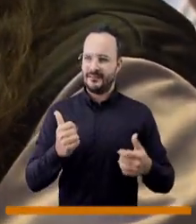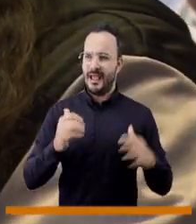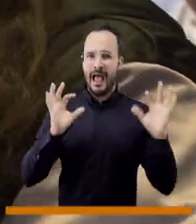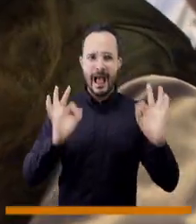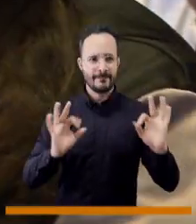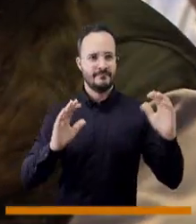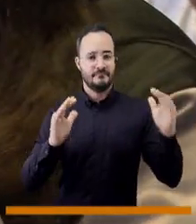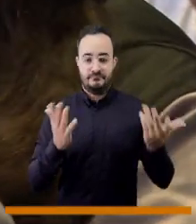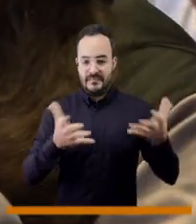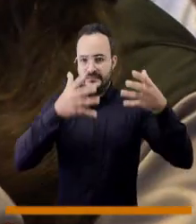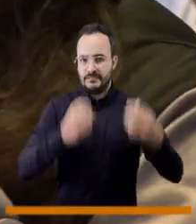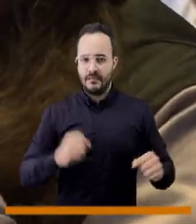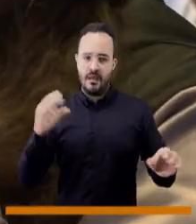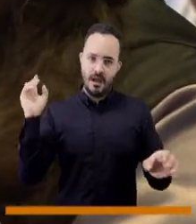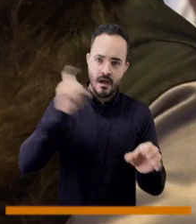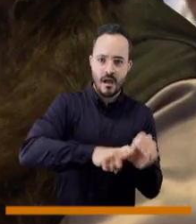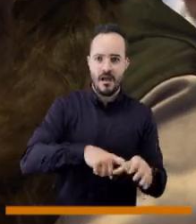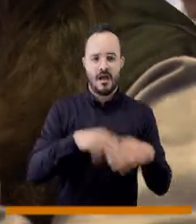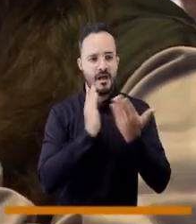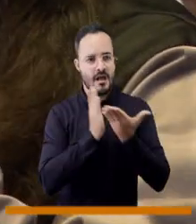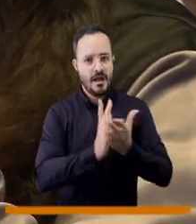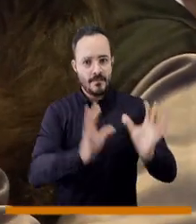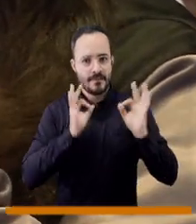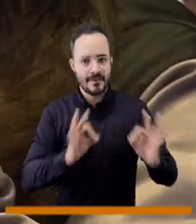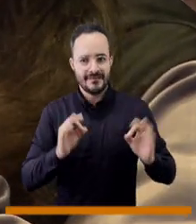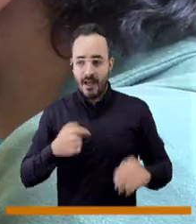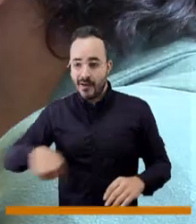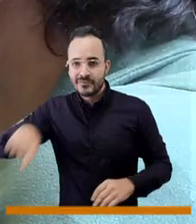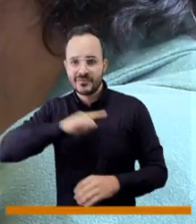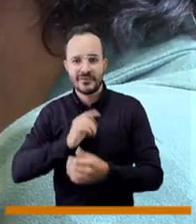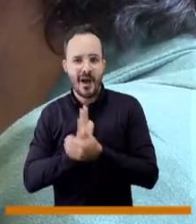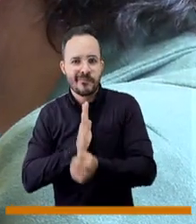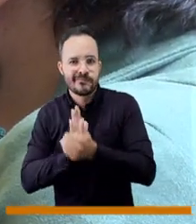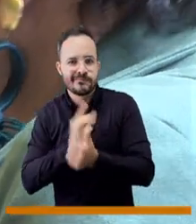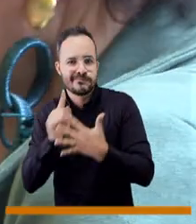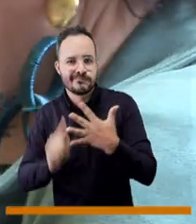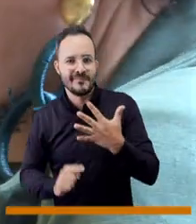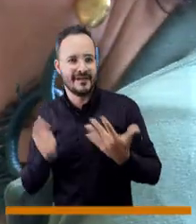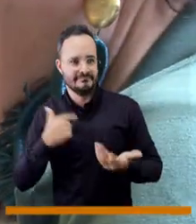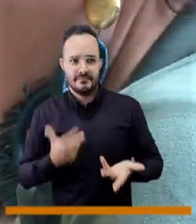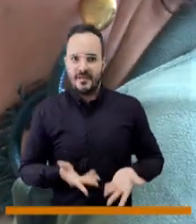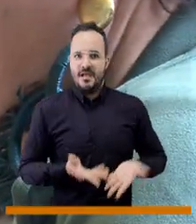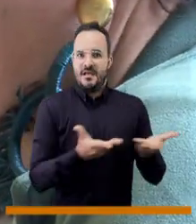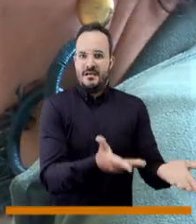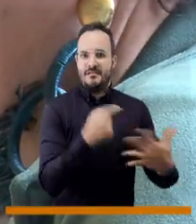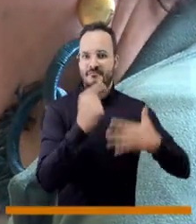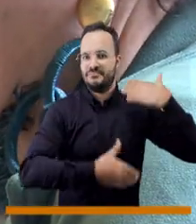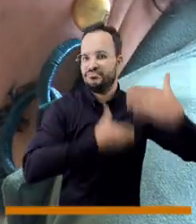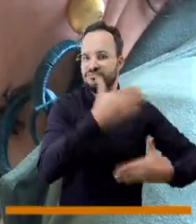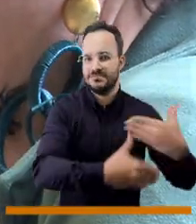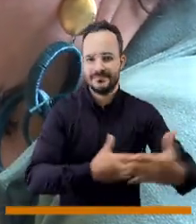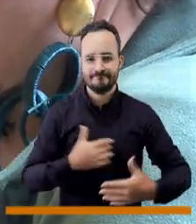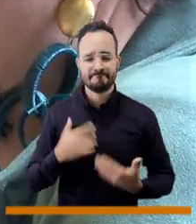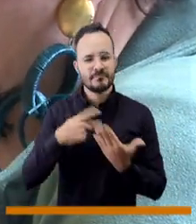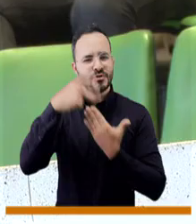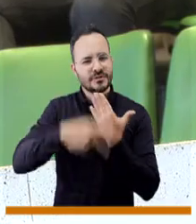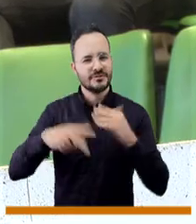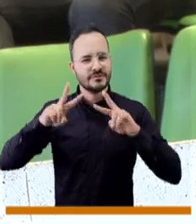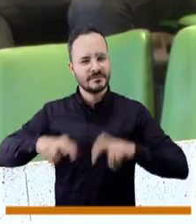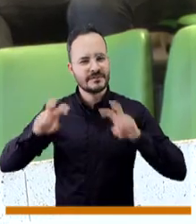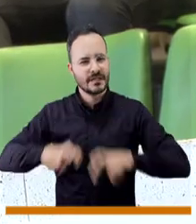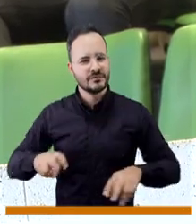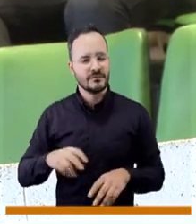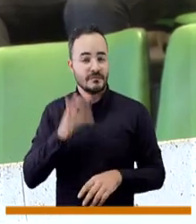sede apropiada para que nosotros podamos explotar esas habilidades que tenemos. Los proyectos de investigación